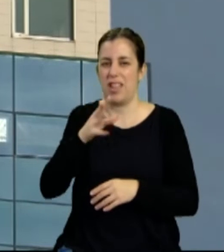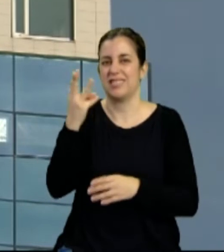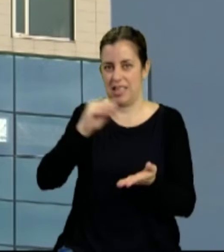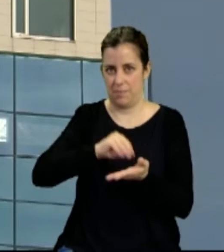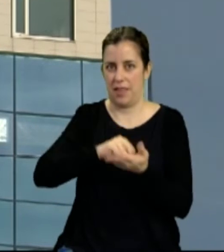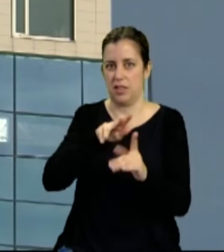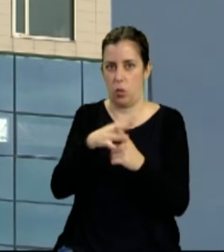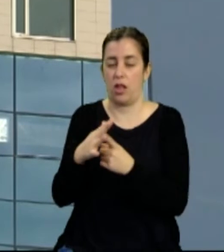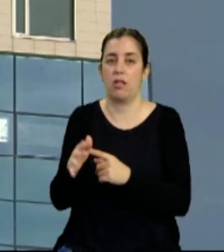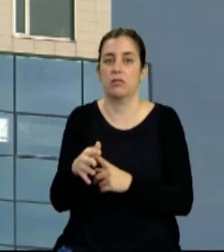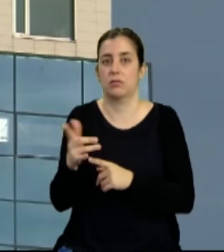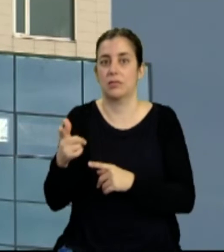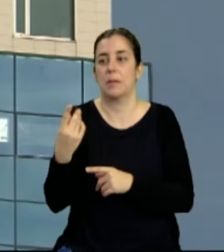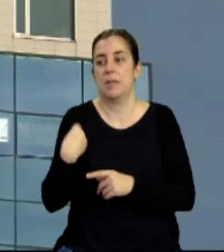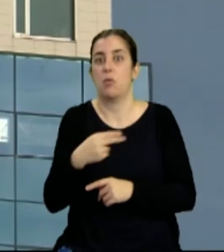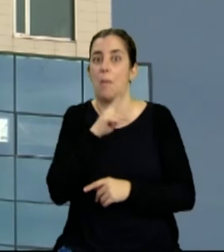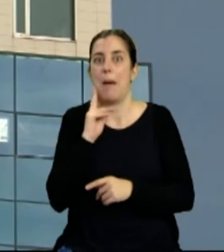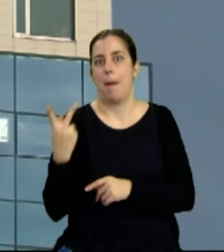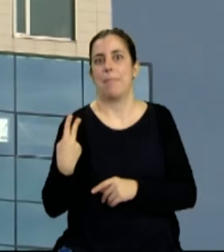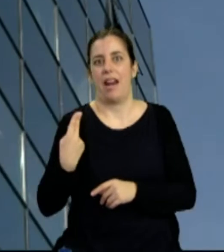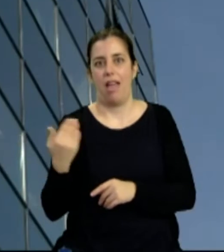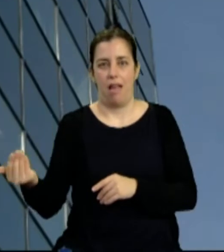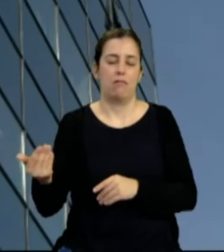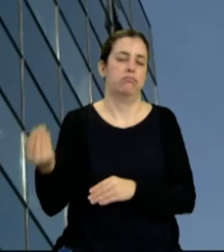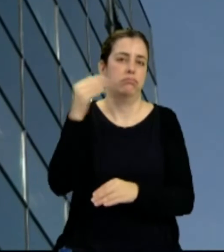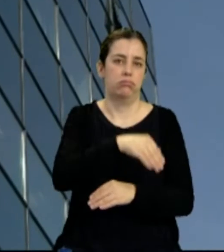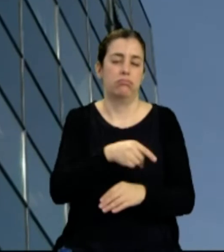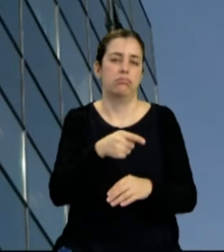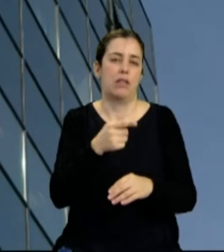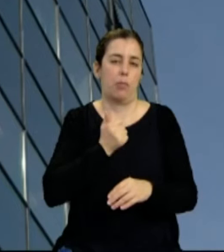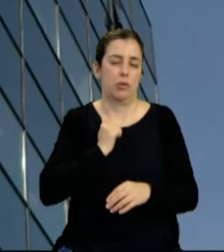mantenido una relación sentimental.